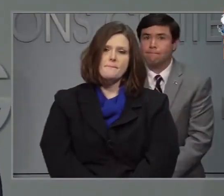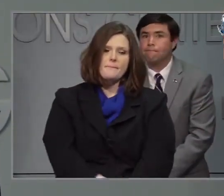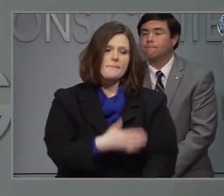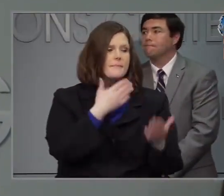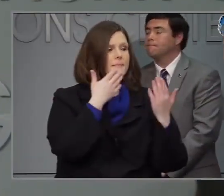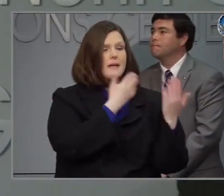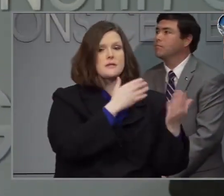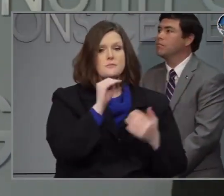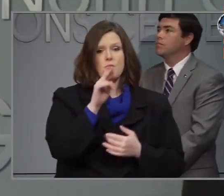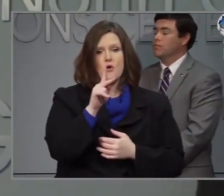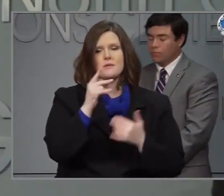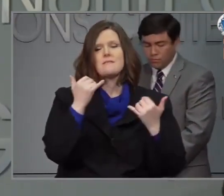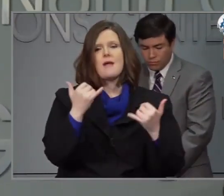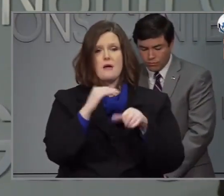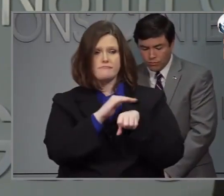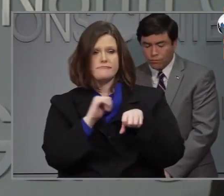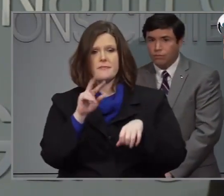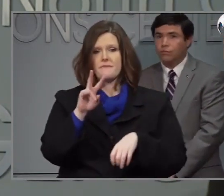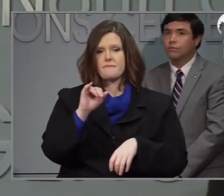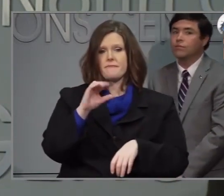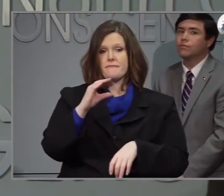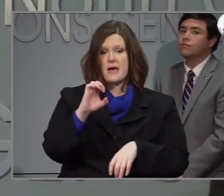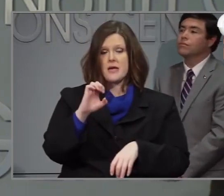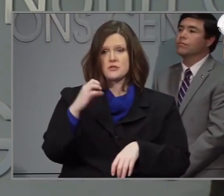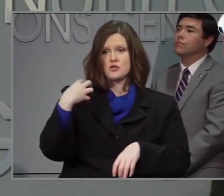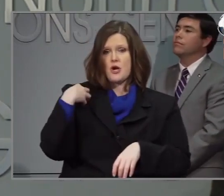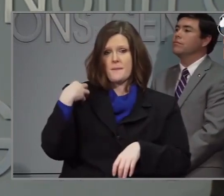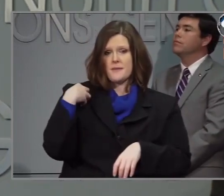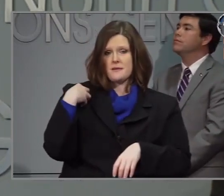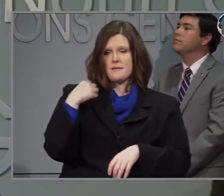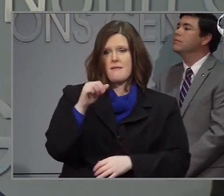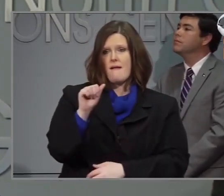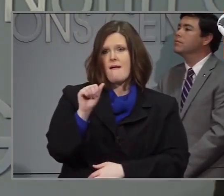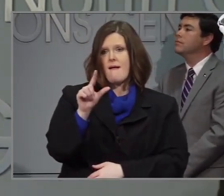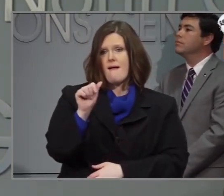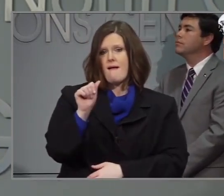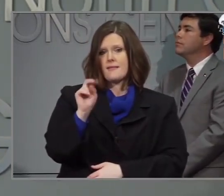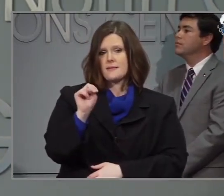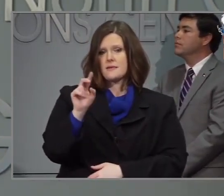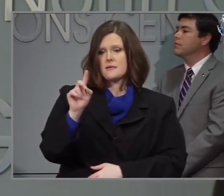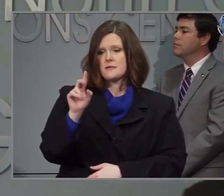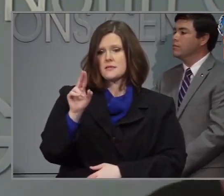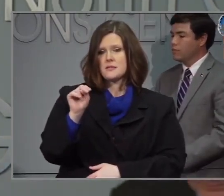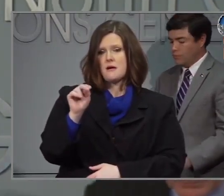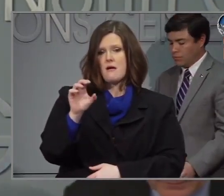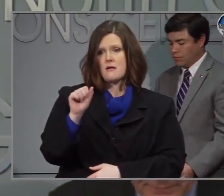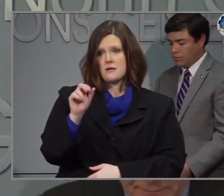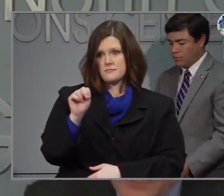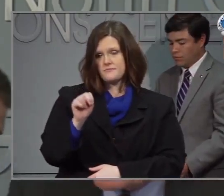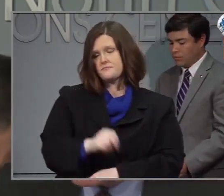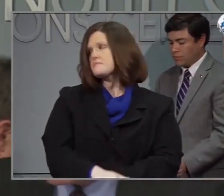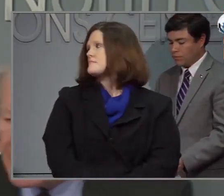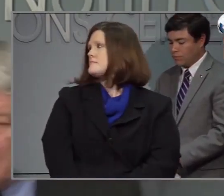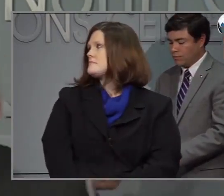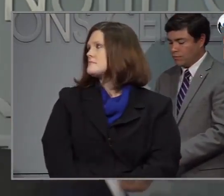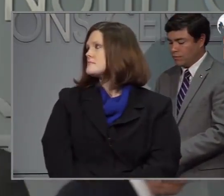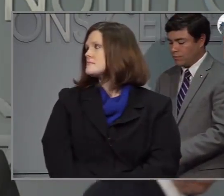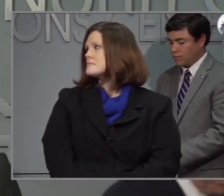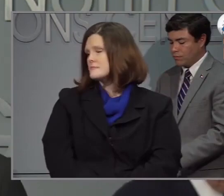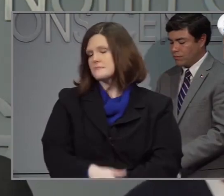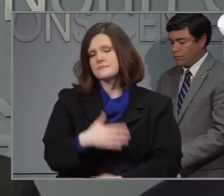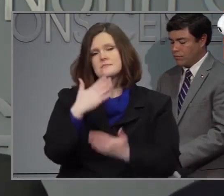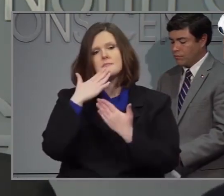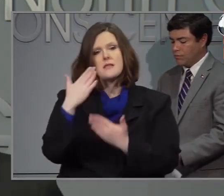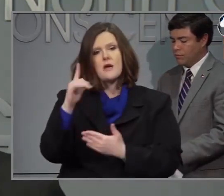gracias mark y ahora voy a llamar al al vicepresidente de la junta directiva atlanta ncaa